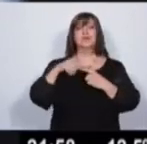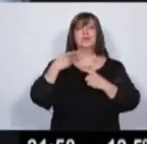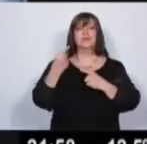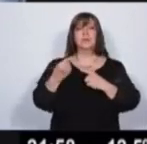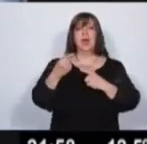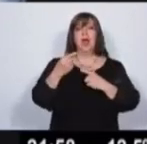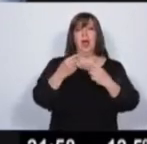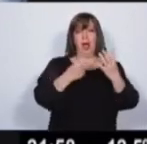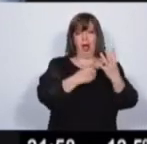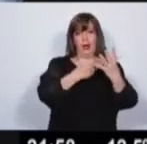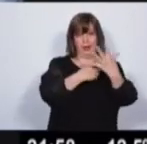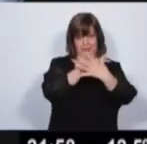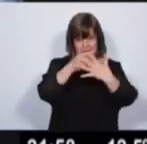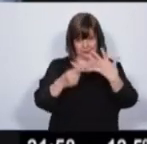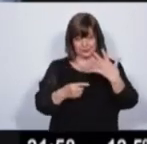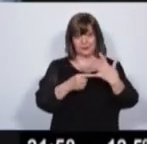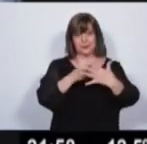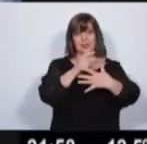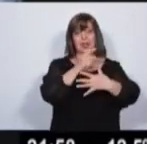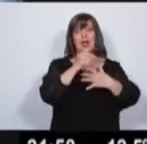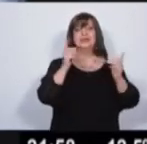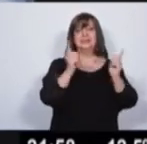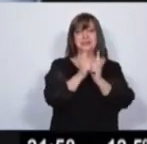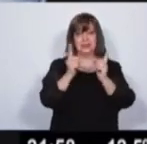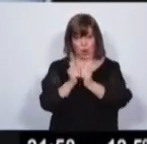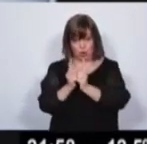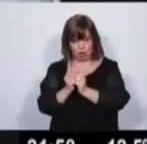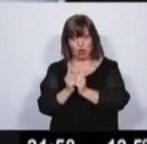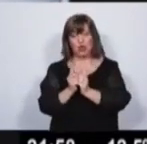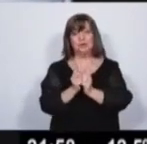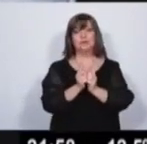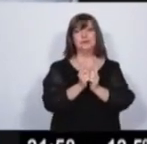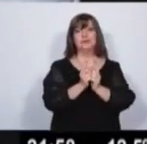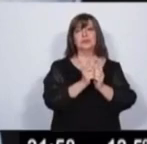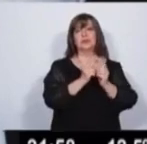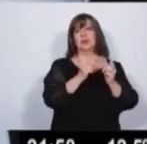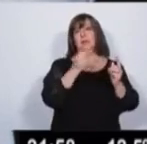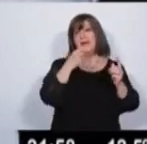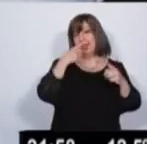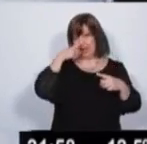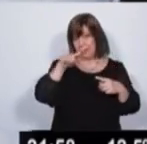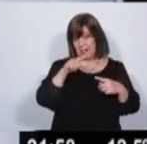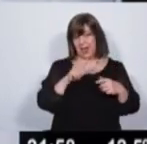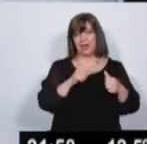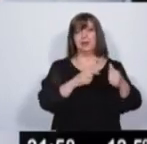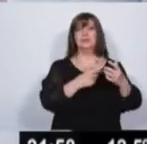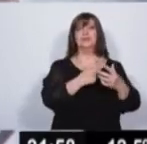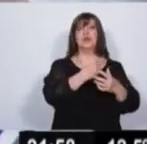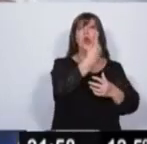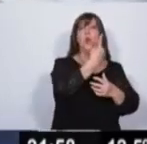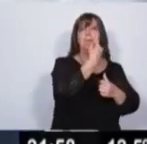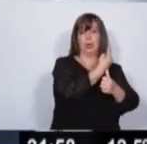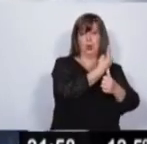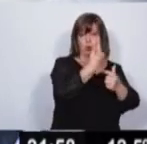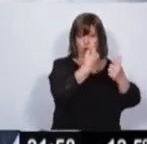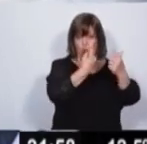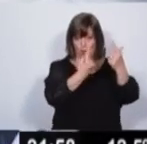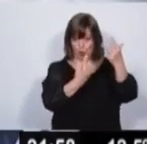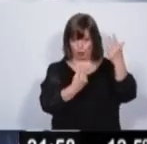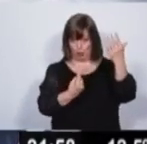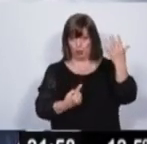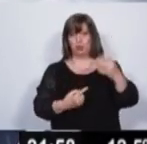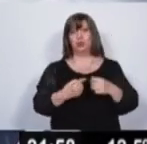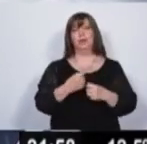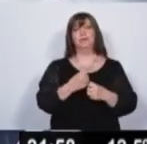de que los candidatos tengan un cierre de bloque relacionado a esta temática tienen un minuto para